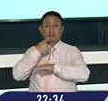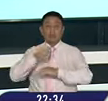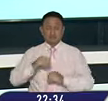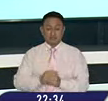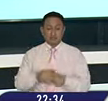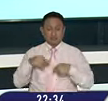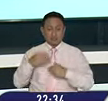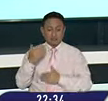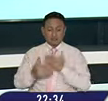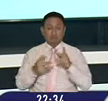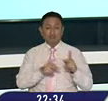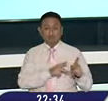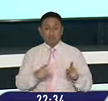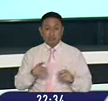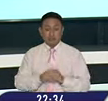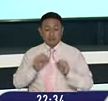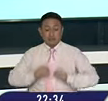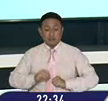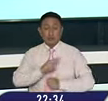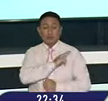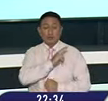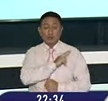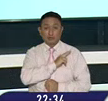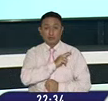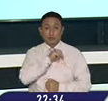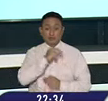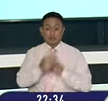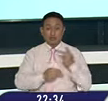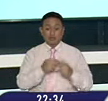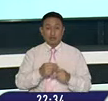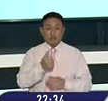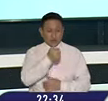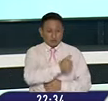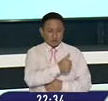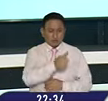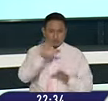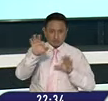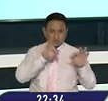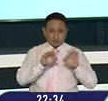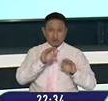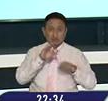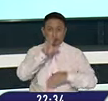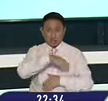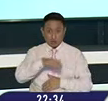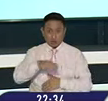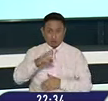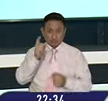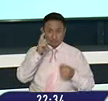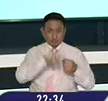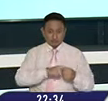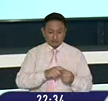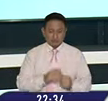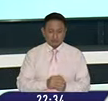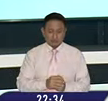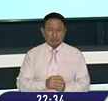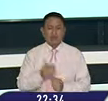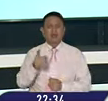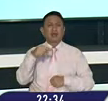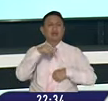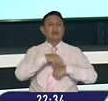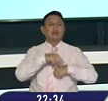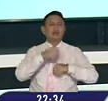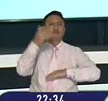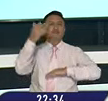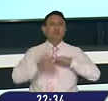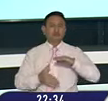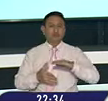en marcha el plan que busca ceder a las universidades el proceso de selección e ingreso de alumnos. ¿Cuáles son los plazos